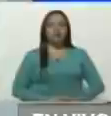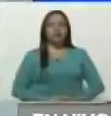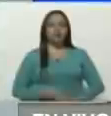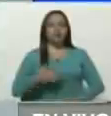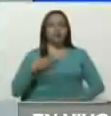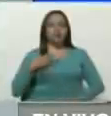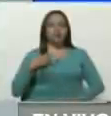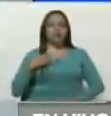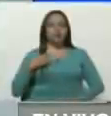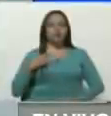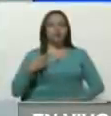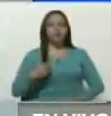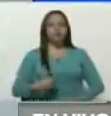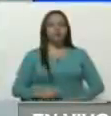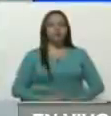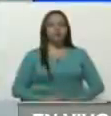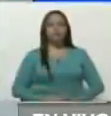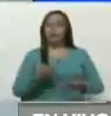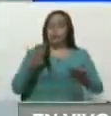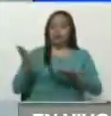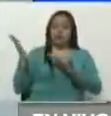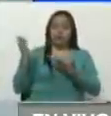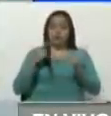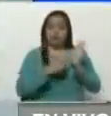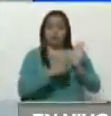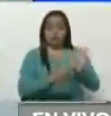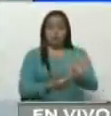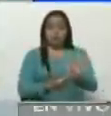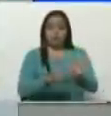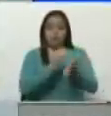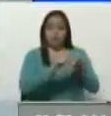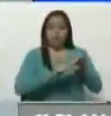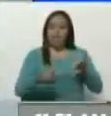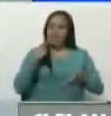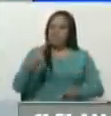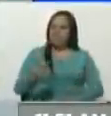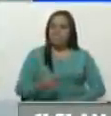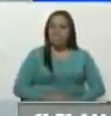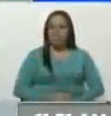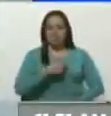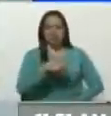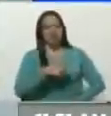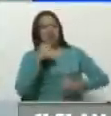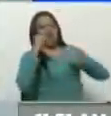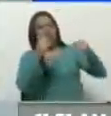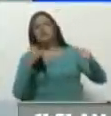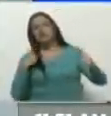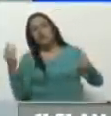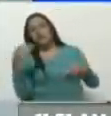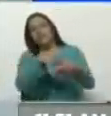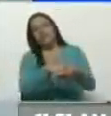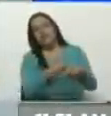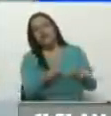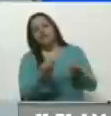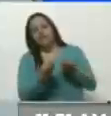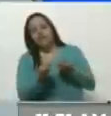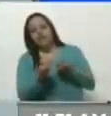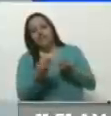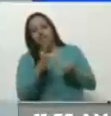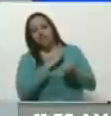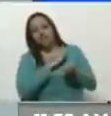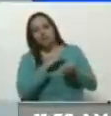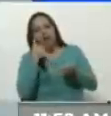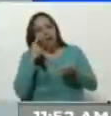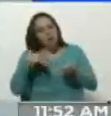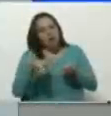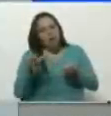Ahí está. Mucha gente dice, bueno, como están ganando, quizás vamos a meternos ahí a ver qué conseguimos. Con esta gente se puede